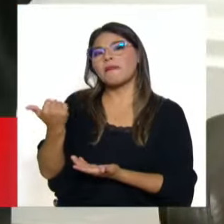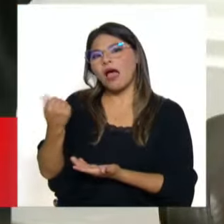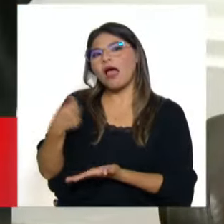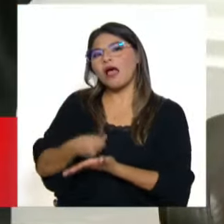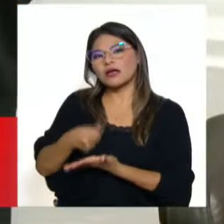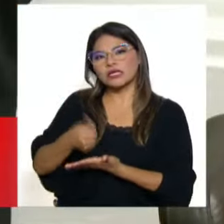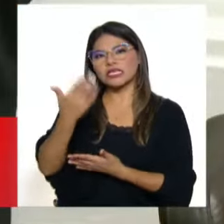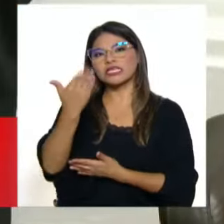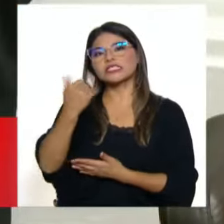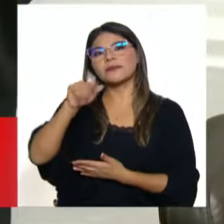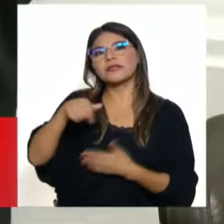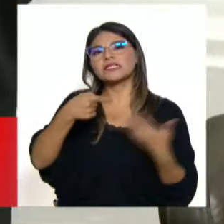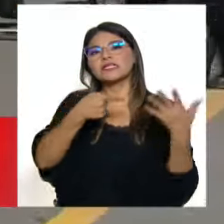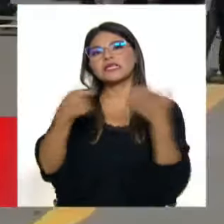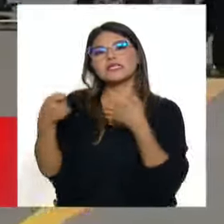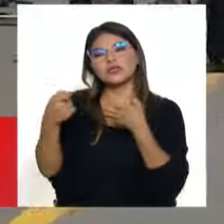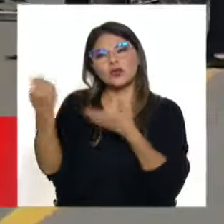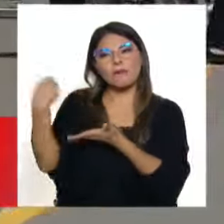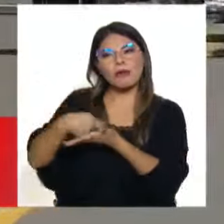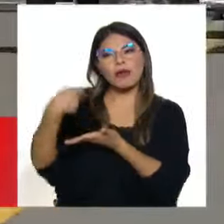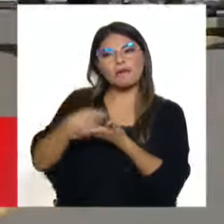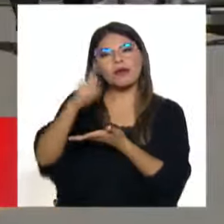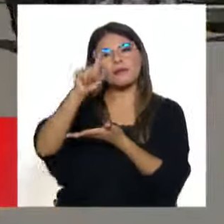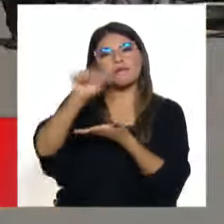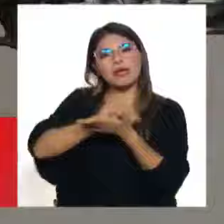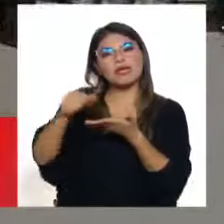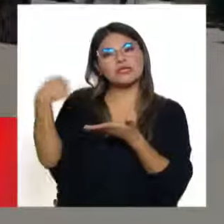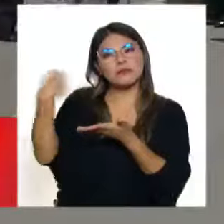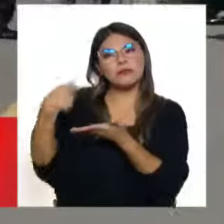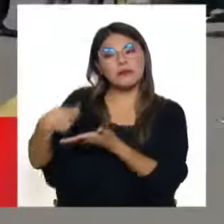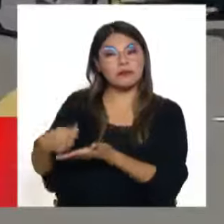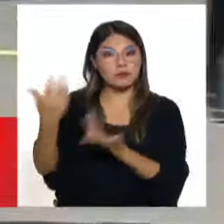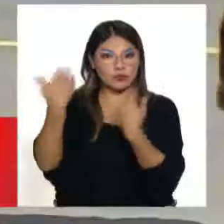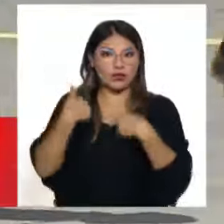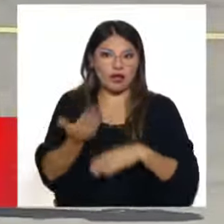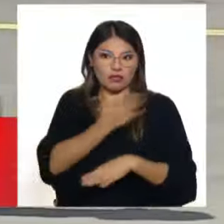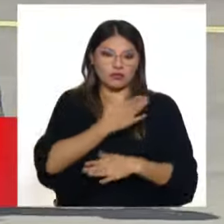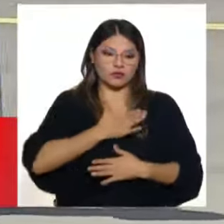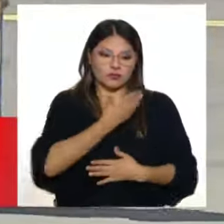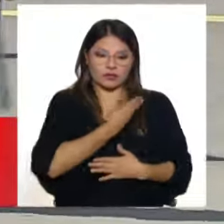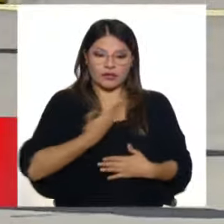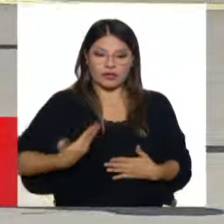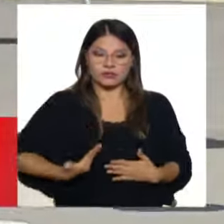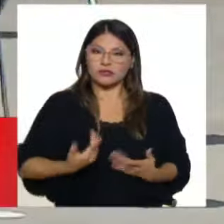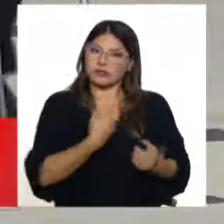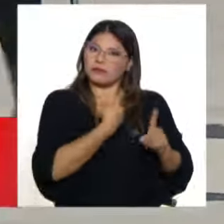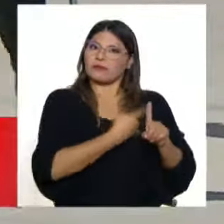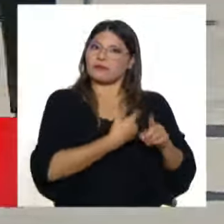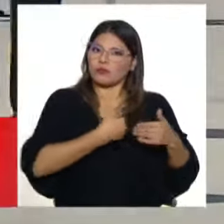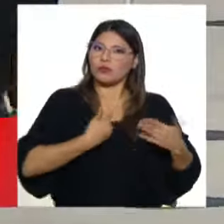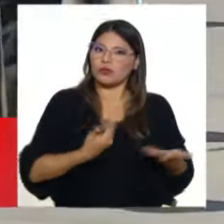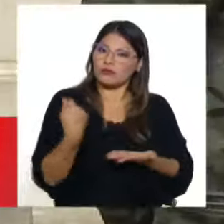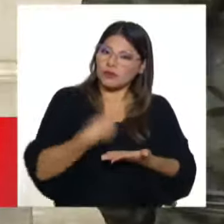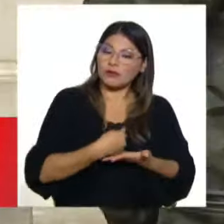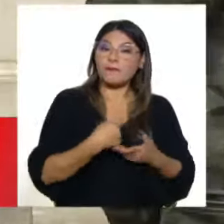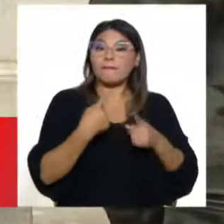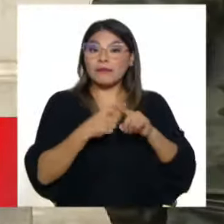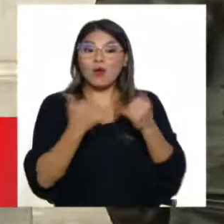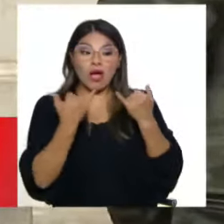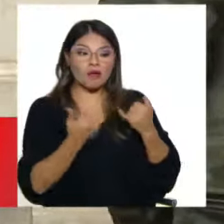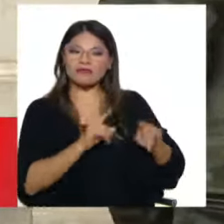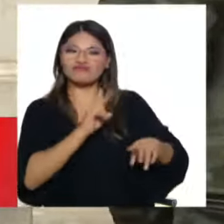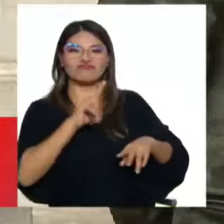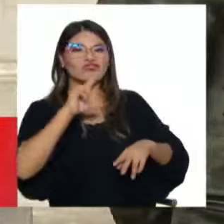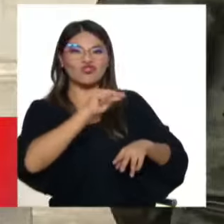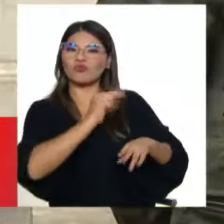15,600 soles en calidad de exjefe de Estado según el congreso Castillo tiene suspendido este derecho por contar con una acusación